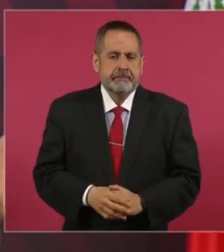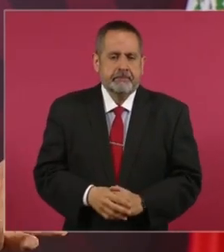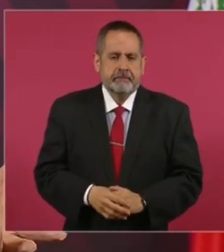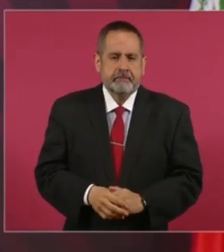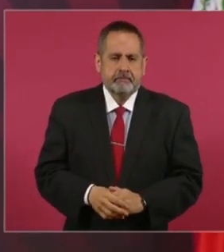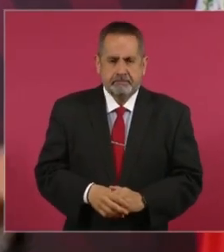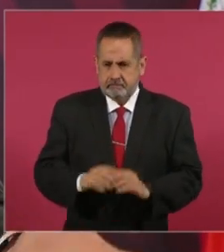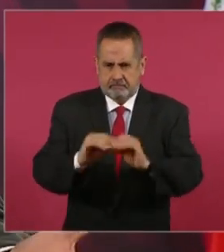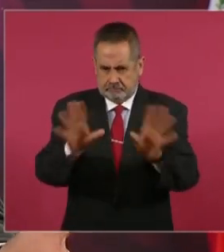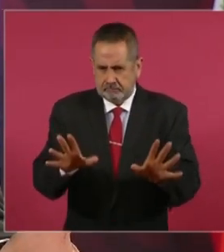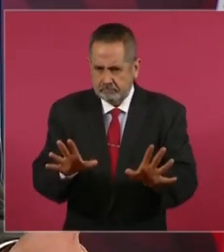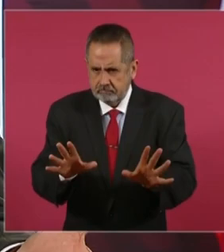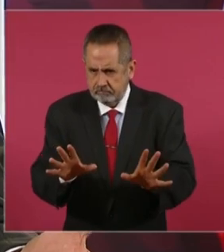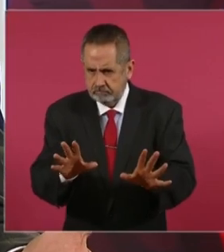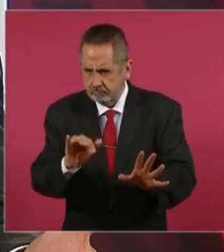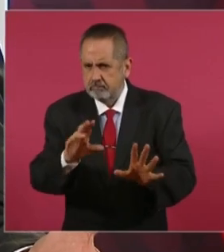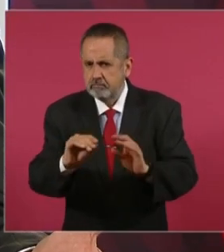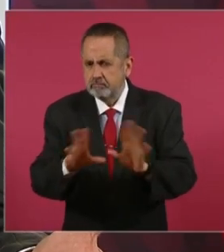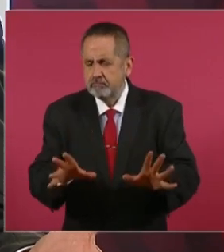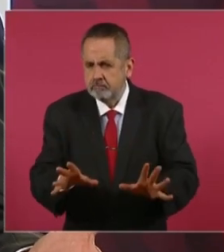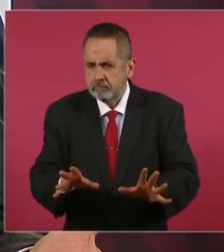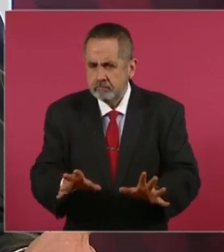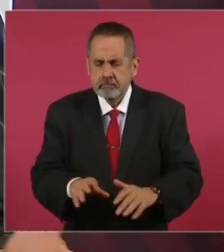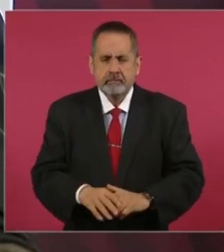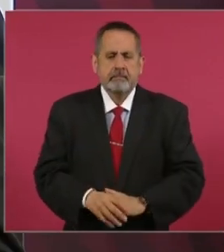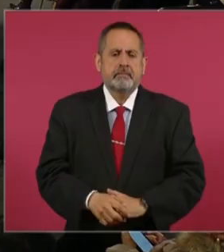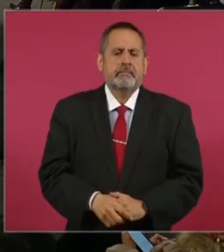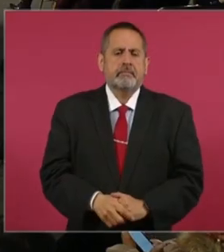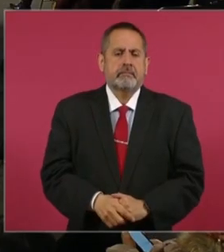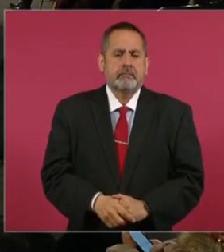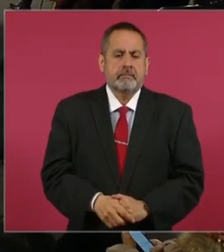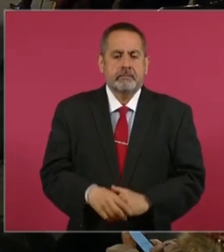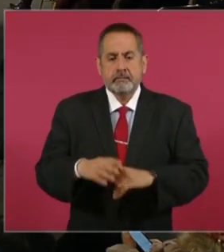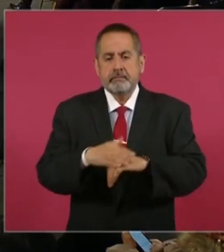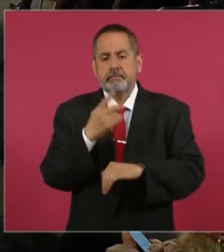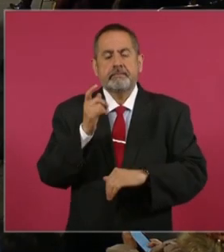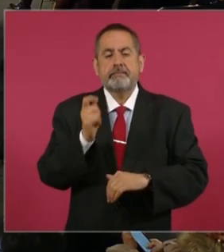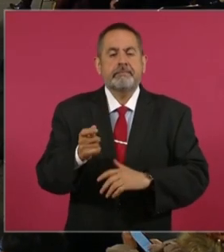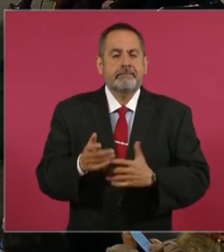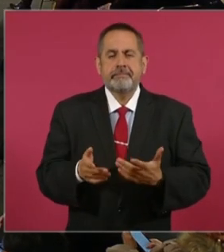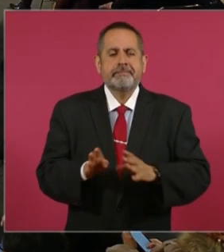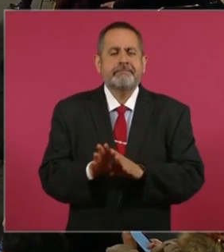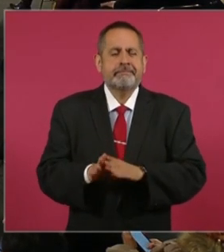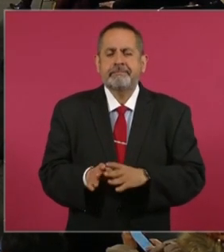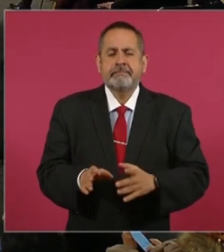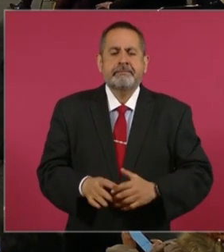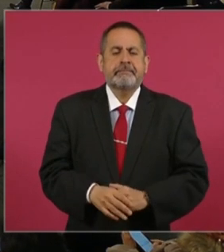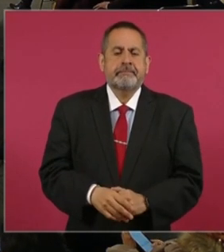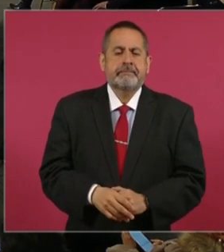¿Está claro o no está claro? O sea, porque ¿cómo es